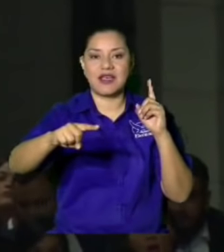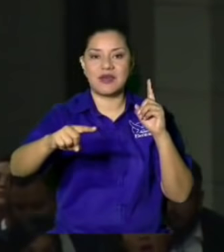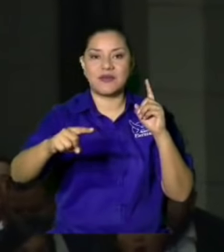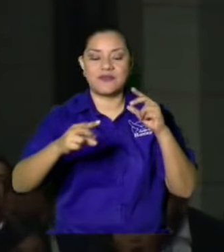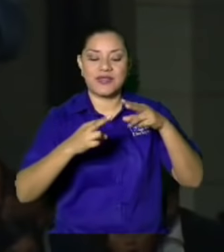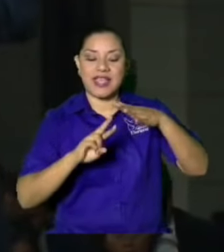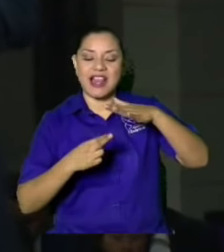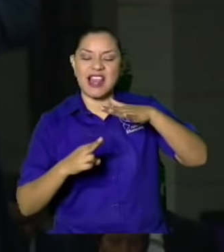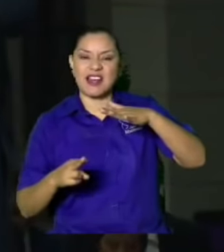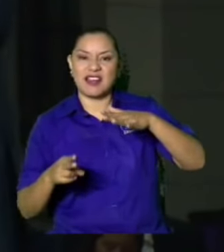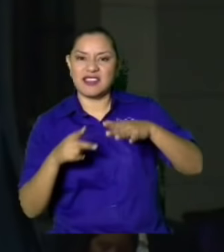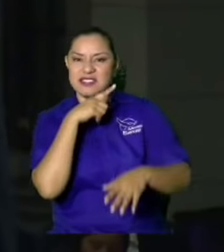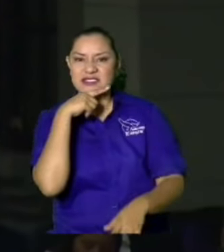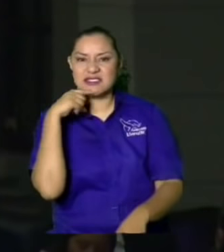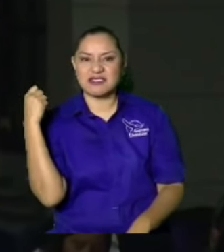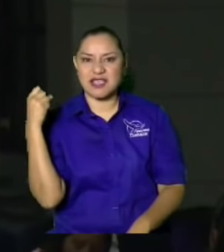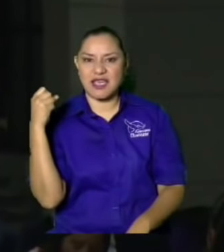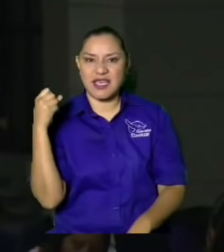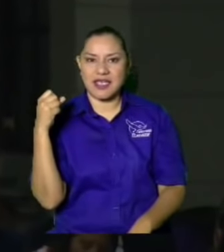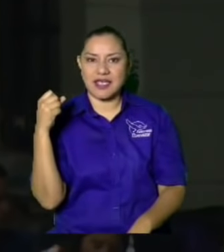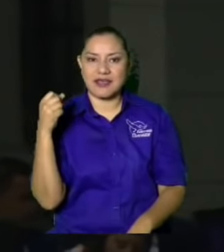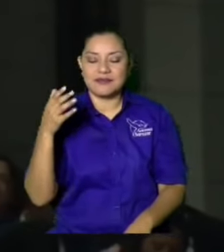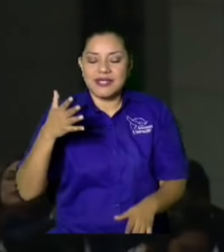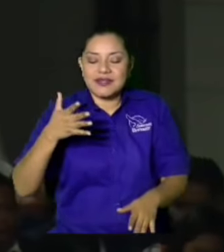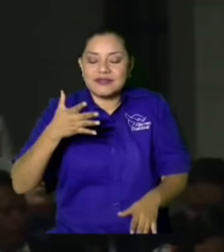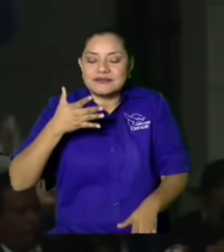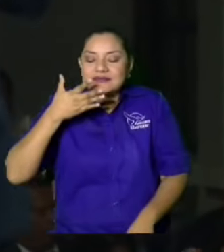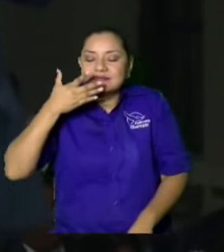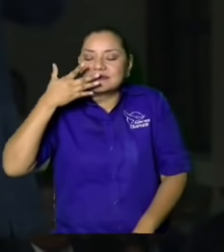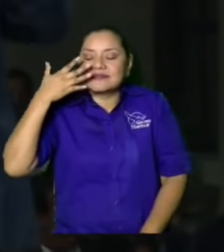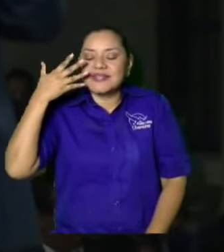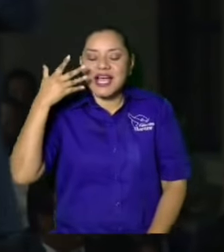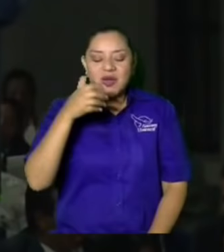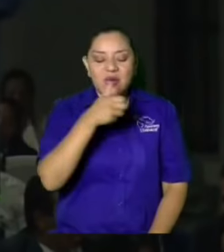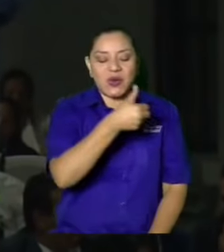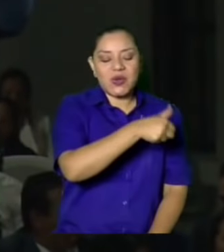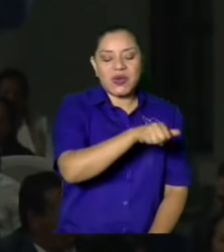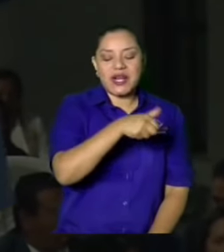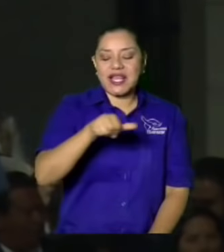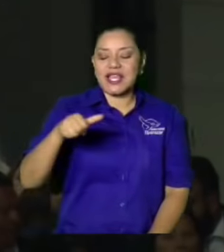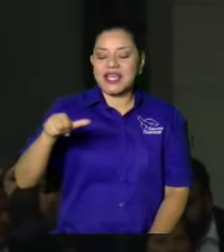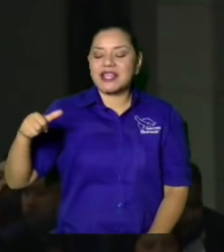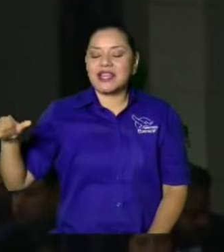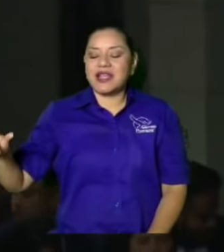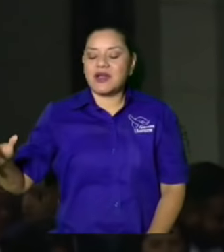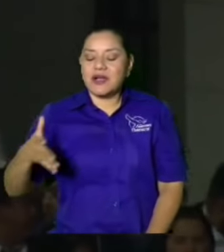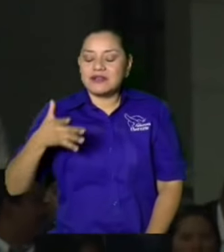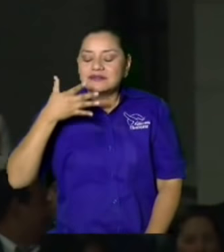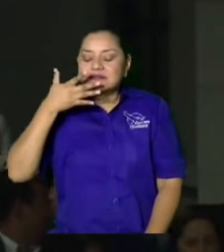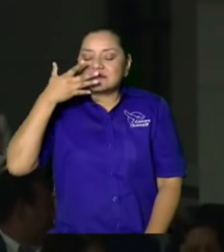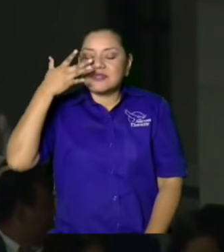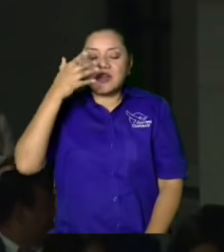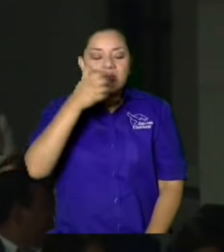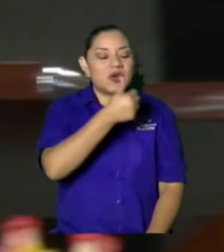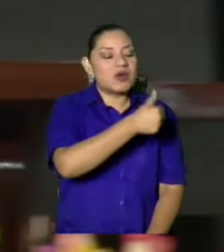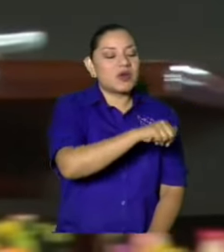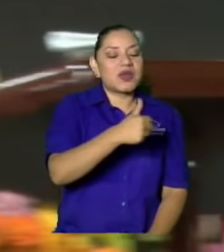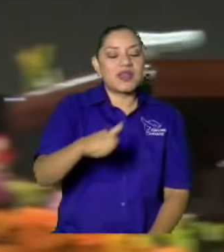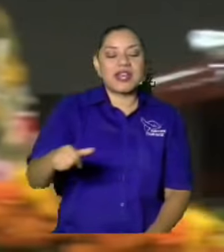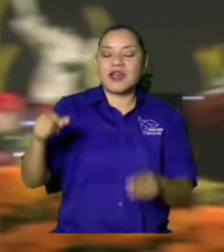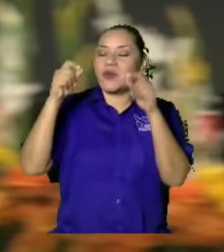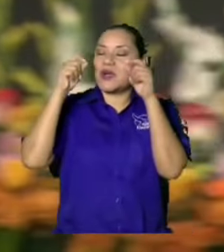su tronco en el suelo. El olor al agua, el olor al agua, el olor al agua lo